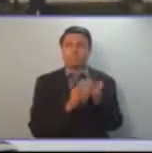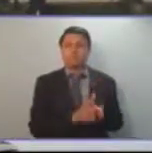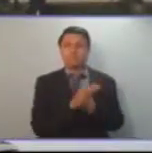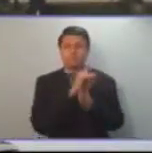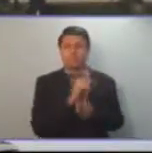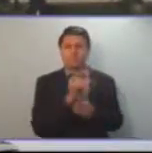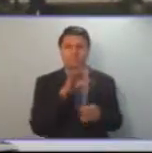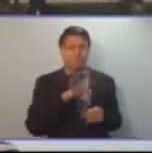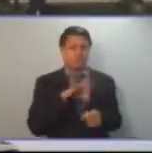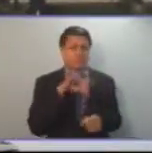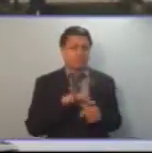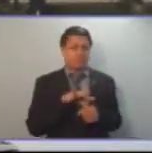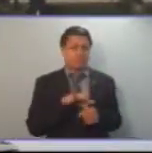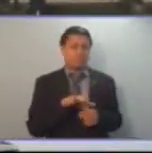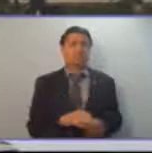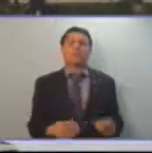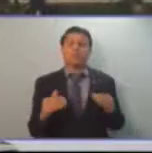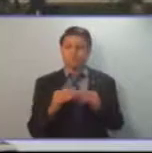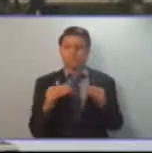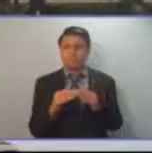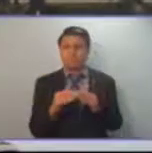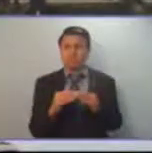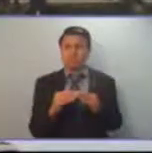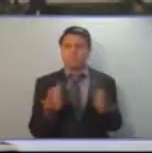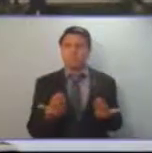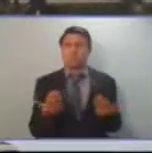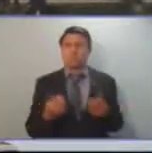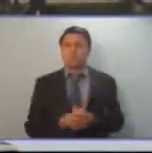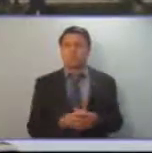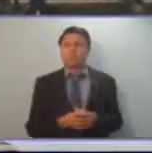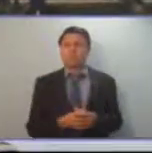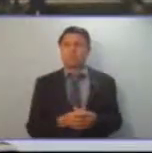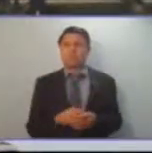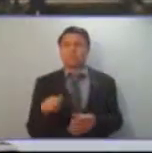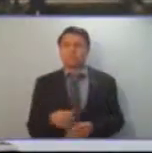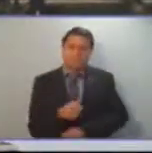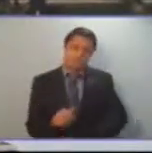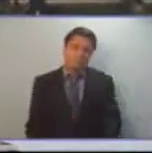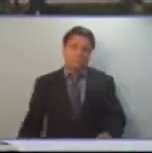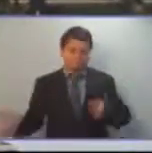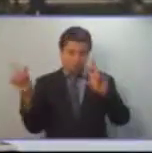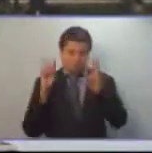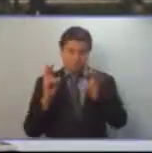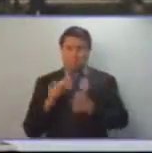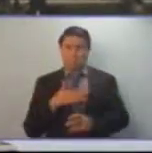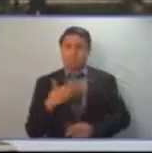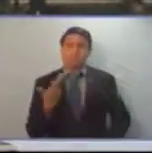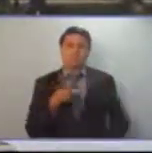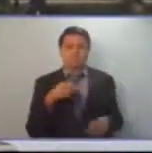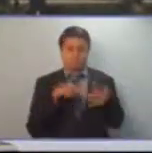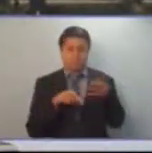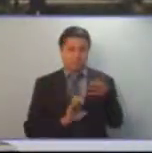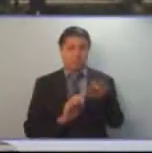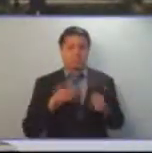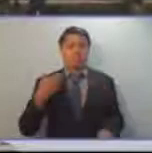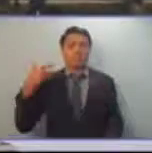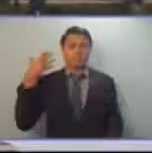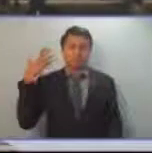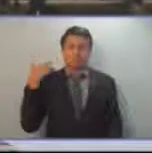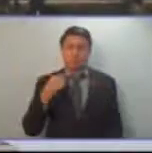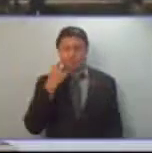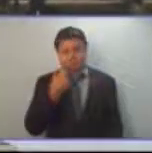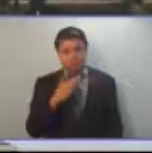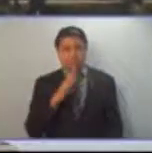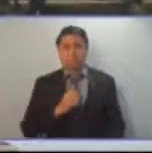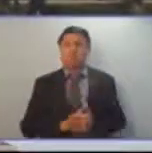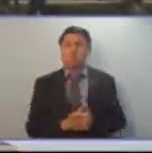institucionalidad electoral, también quitaron otros aspectos que tenía nuestra Constitución en el pasado, como